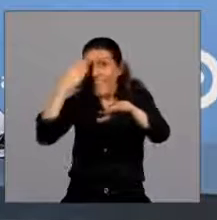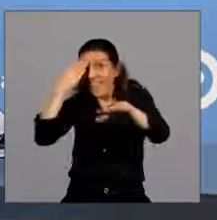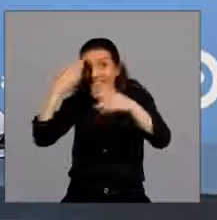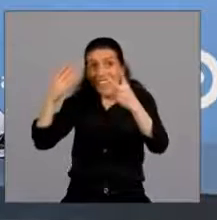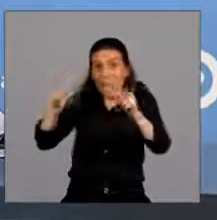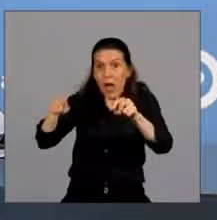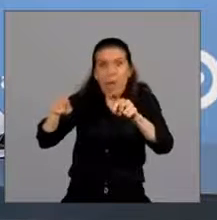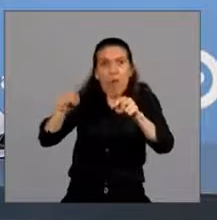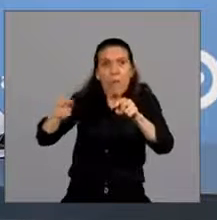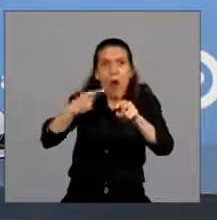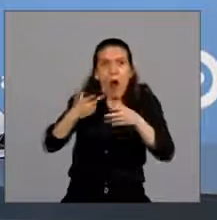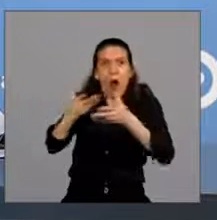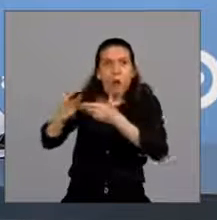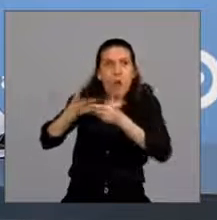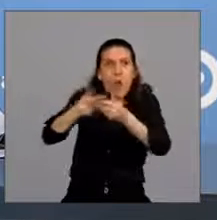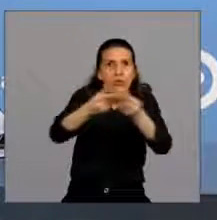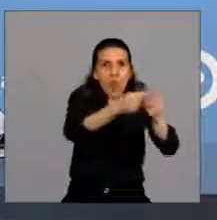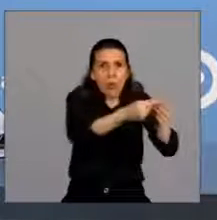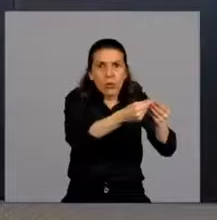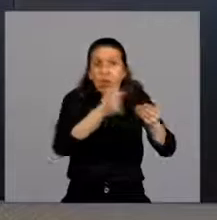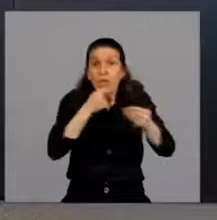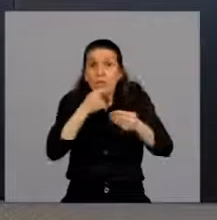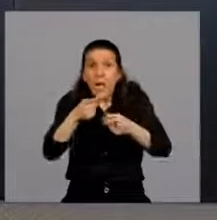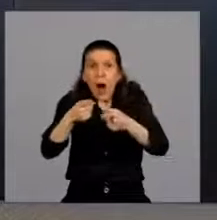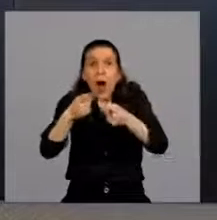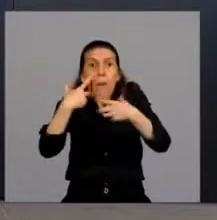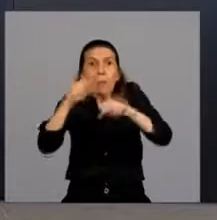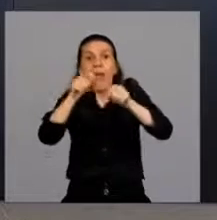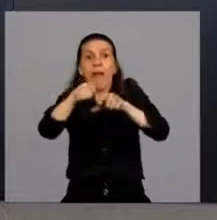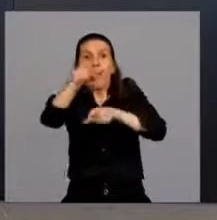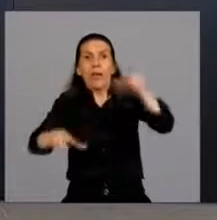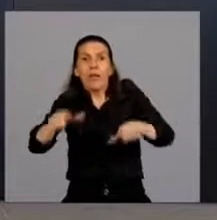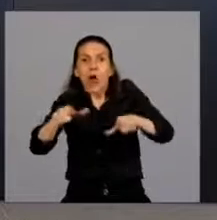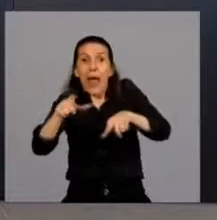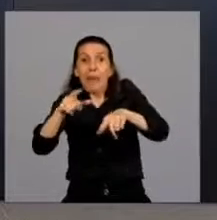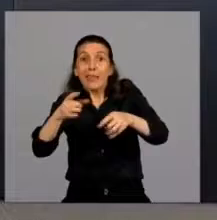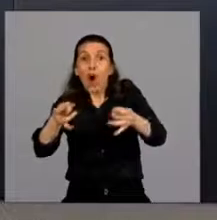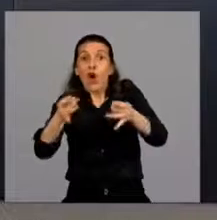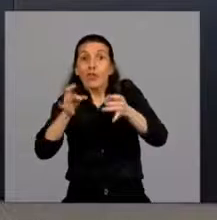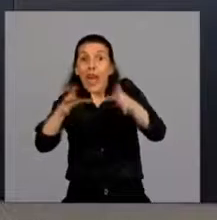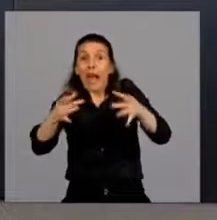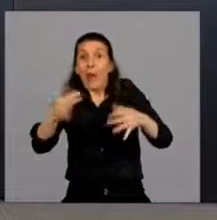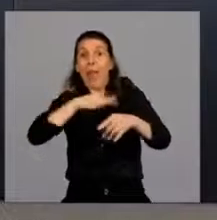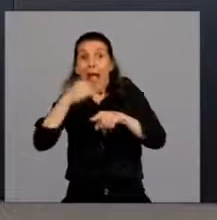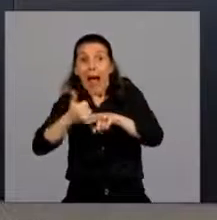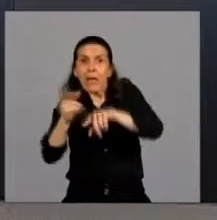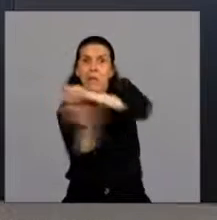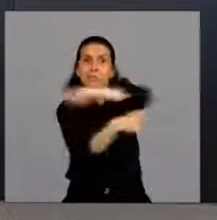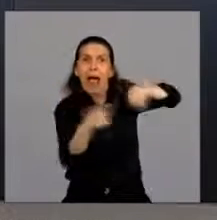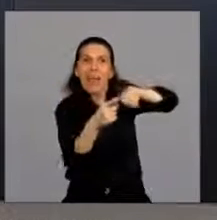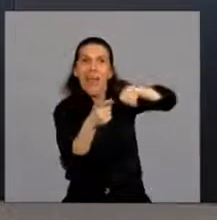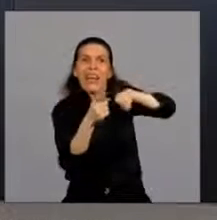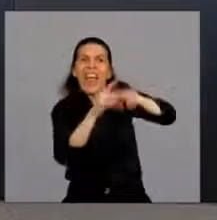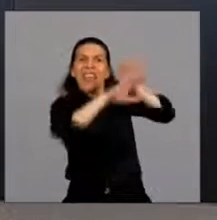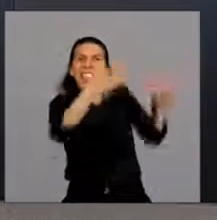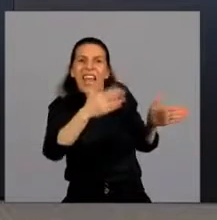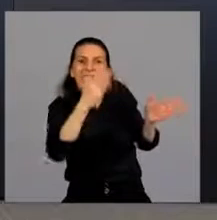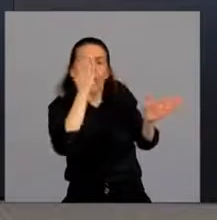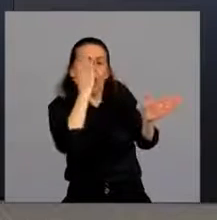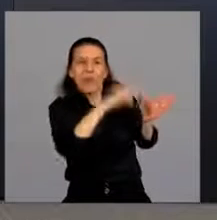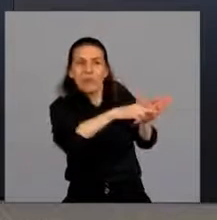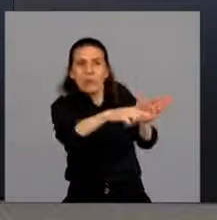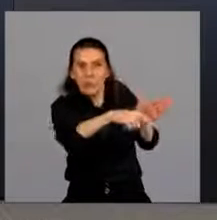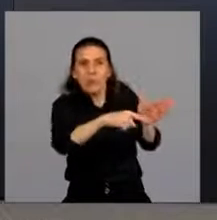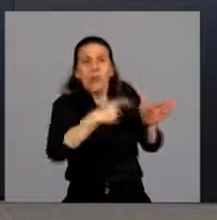Se detectan y se aíslan aquellos que están contagiados. Realmente está funcionando muy bien, ¿no? Y todo el esfuerzo que dijimos en la otra conferencia